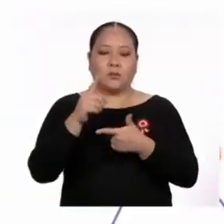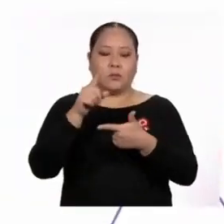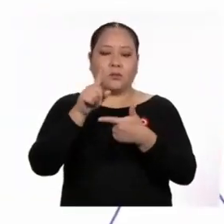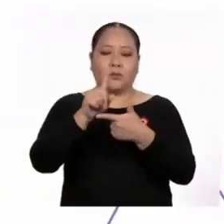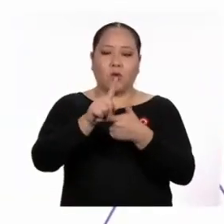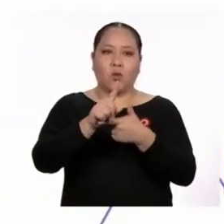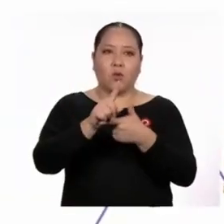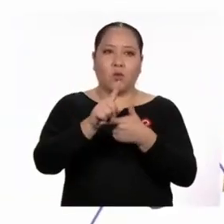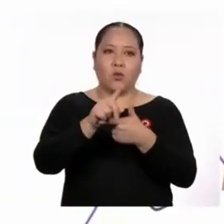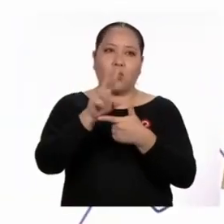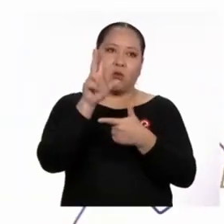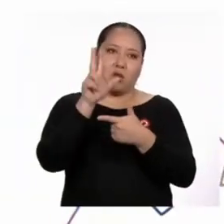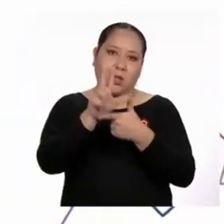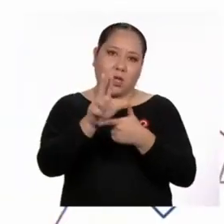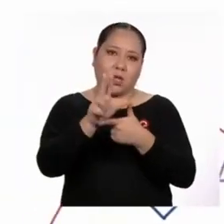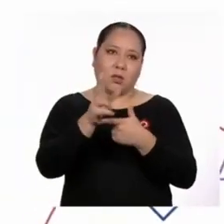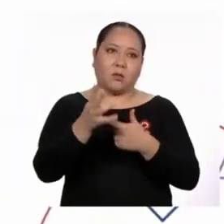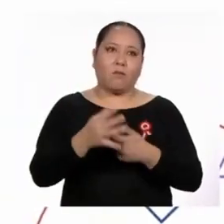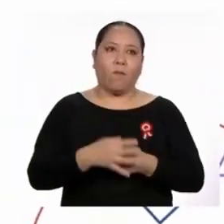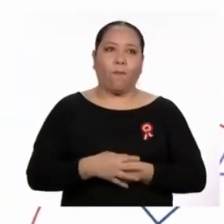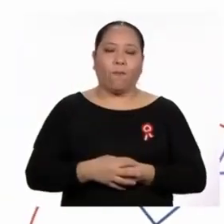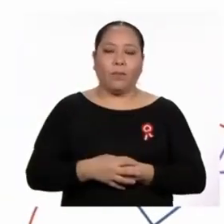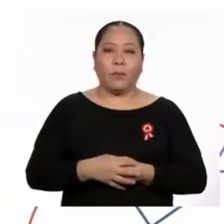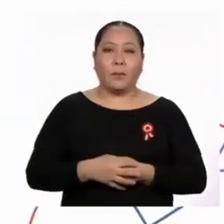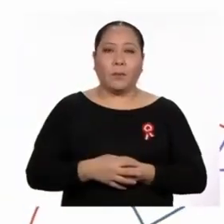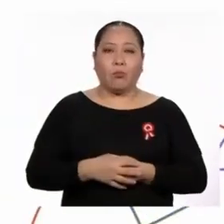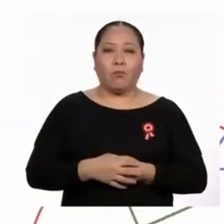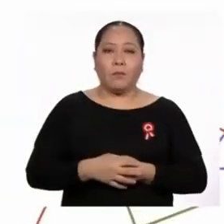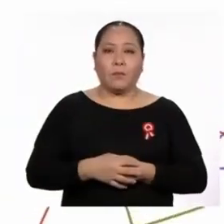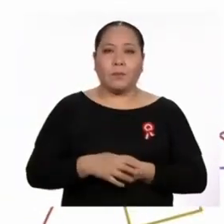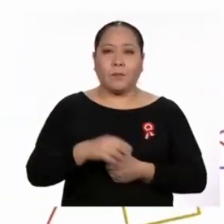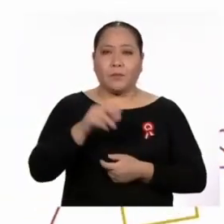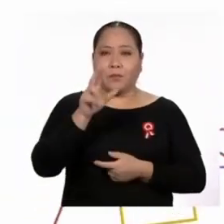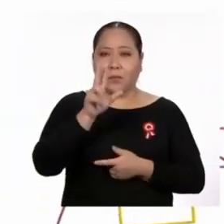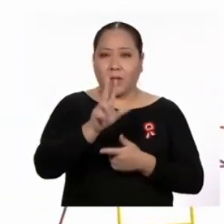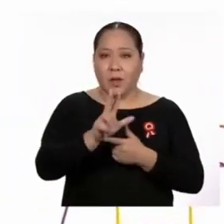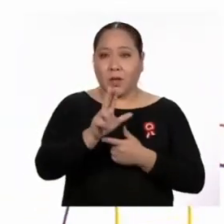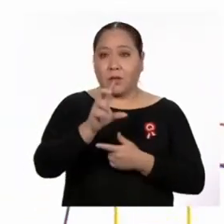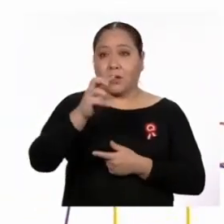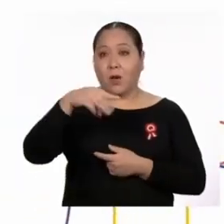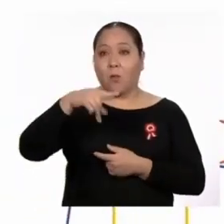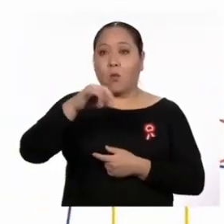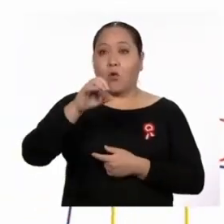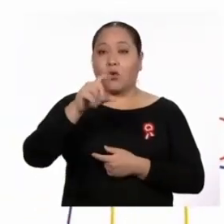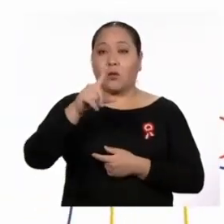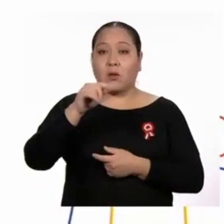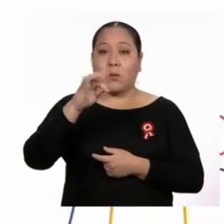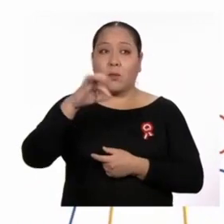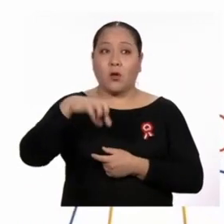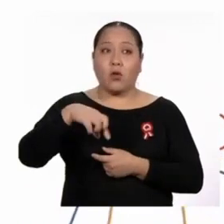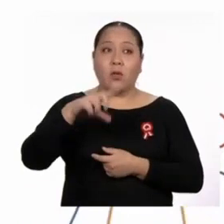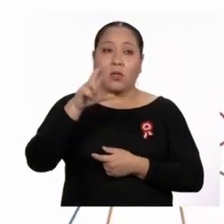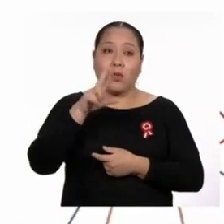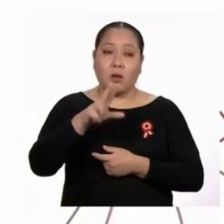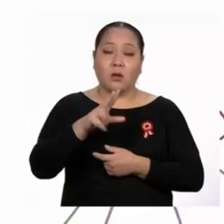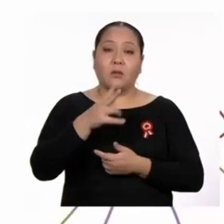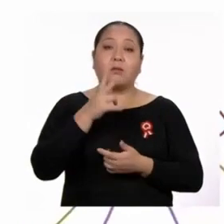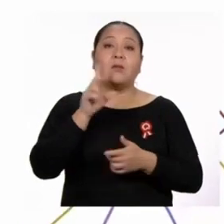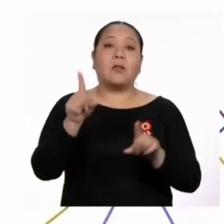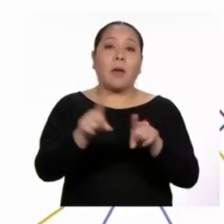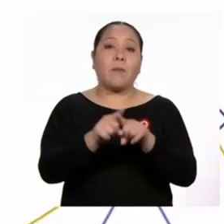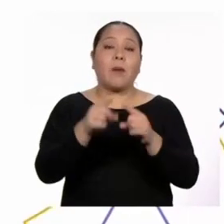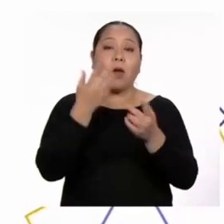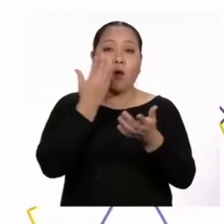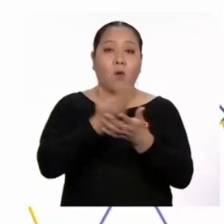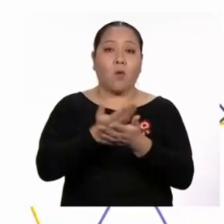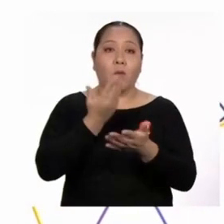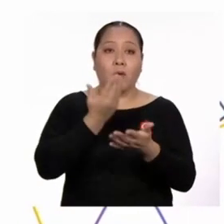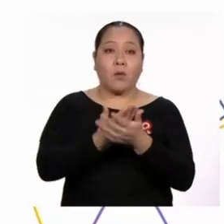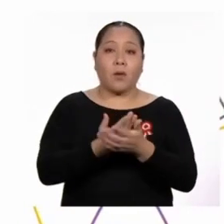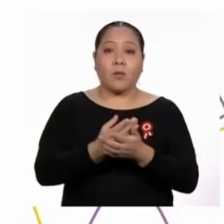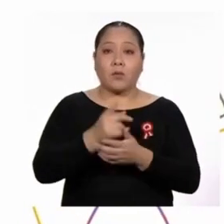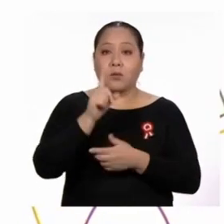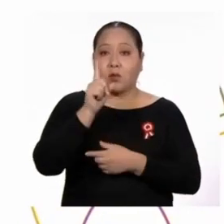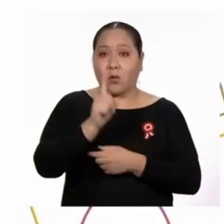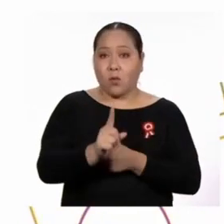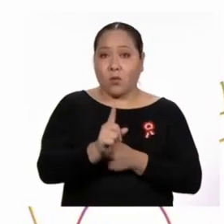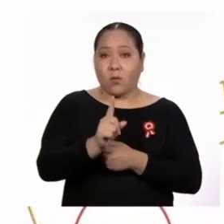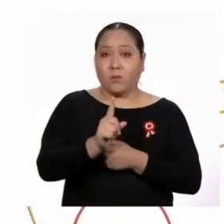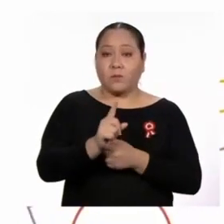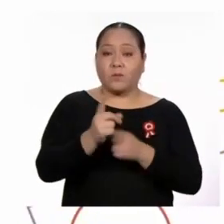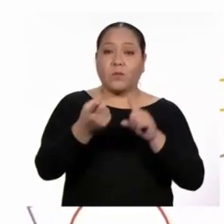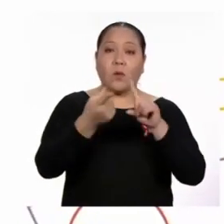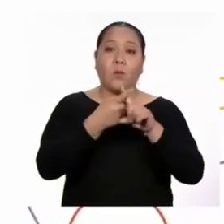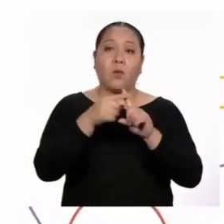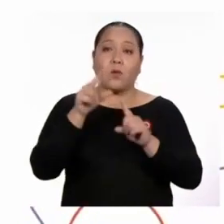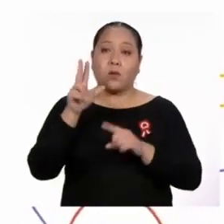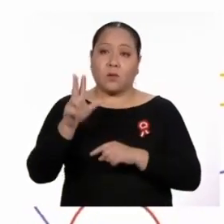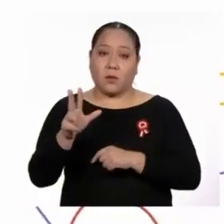1 y 3. 3 es múltiplo de 3 y también comprobamos que 1